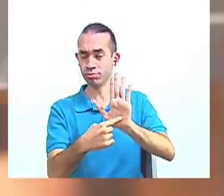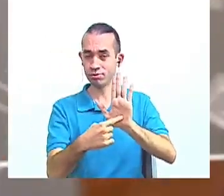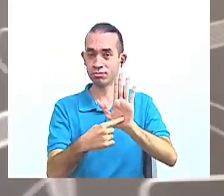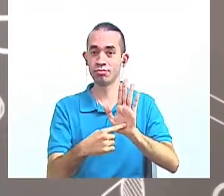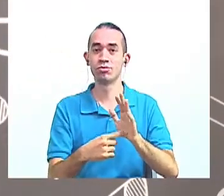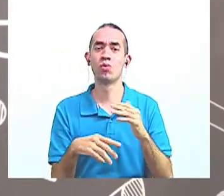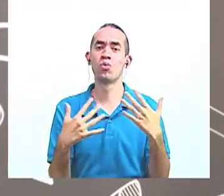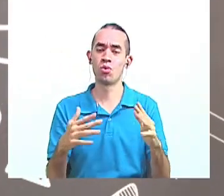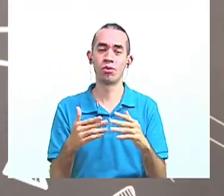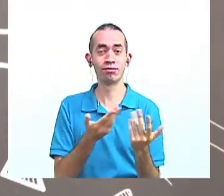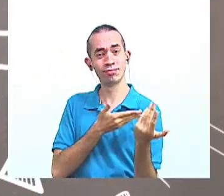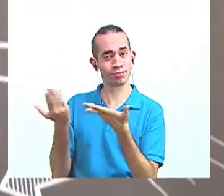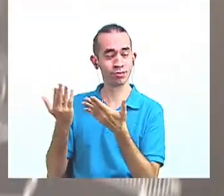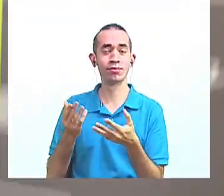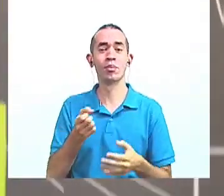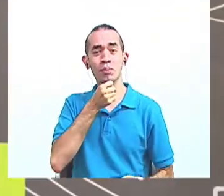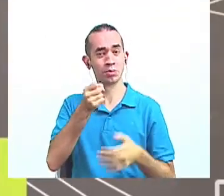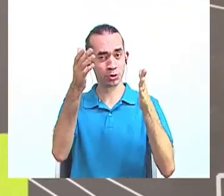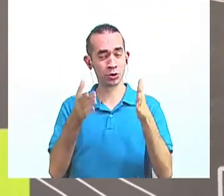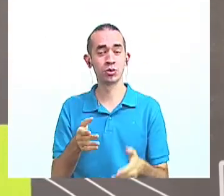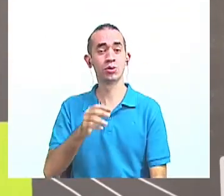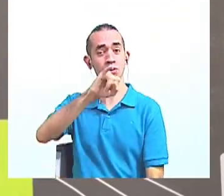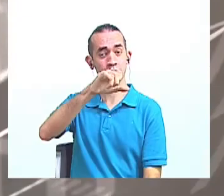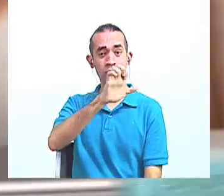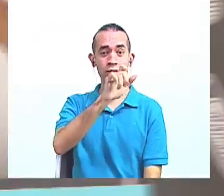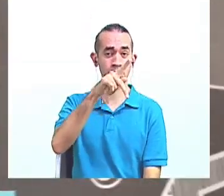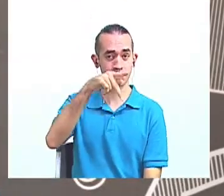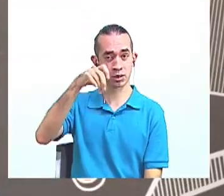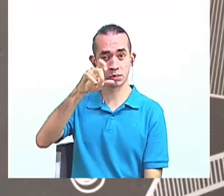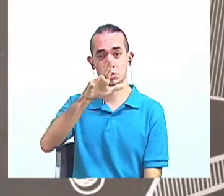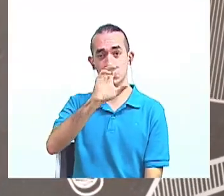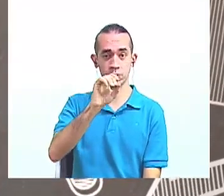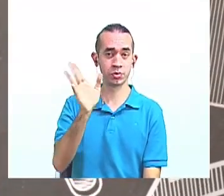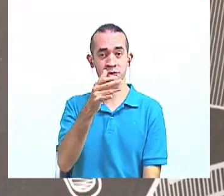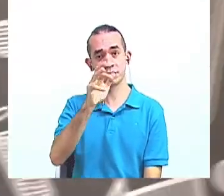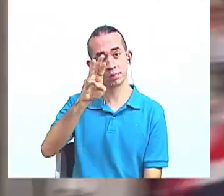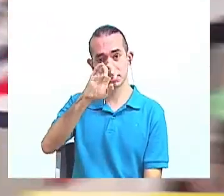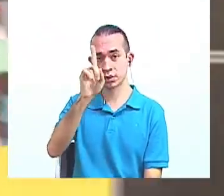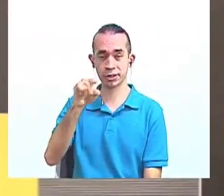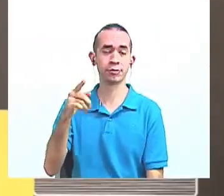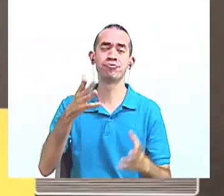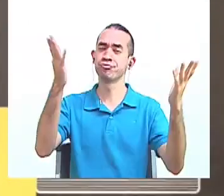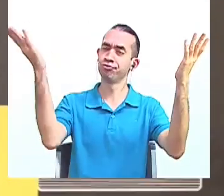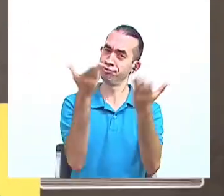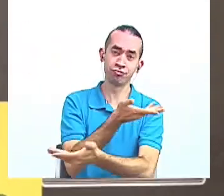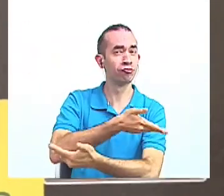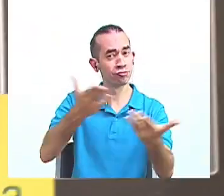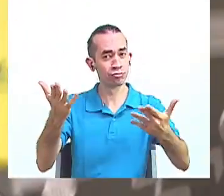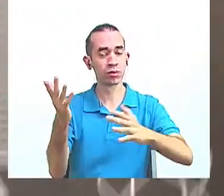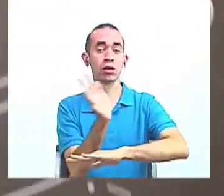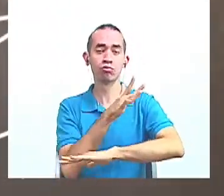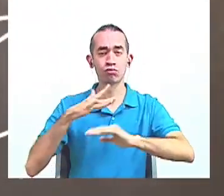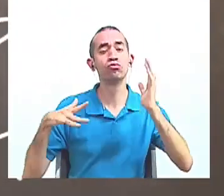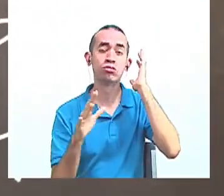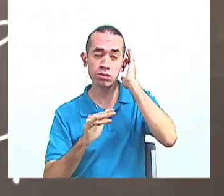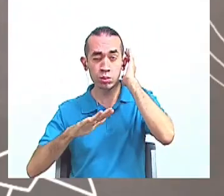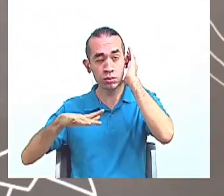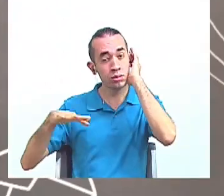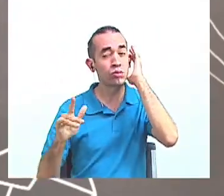semana. Con ustedes, su presentador, José Pablo Ramírez. Bienvenidas y